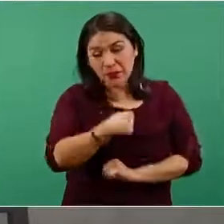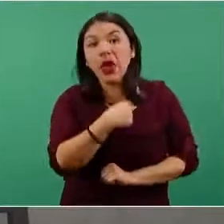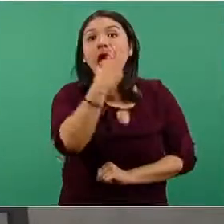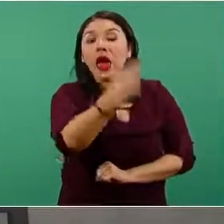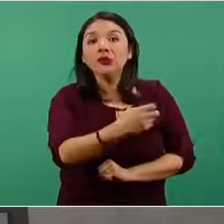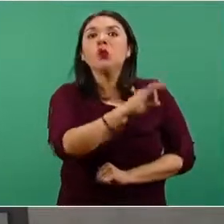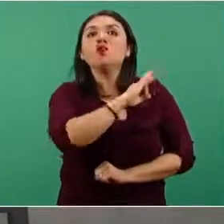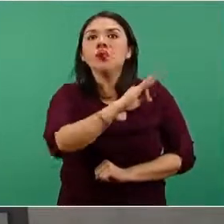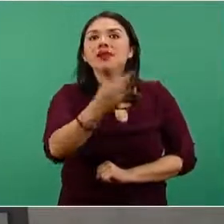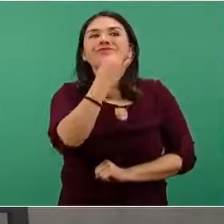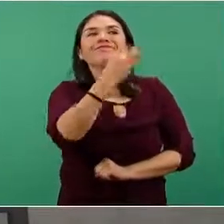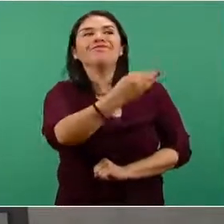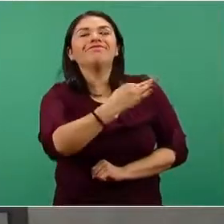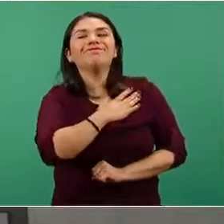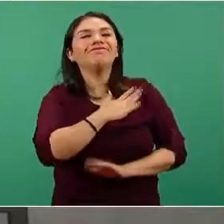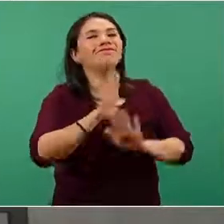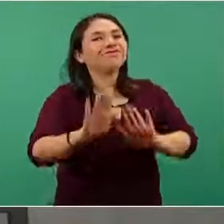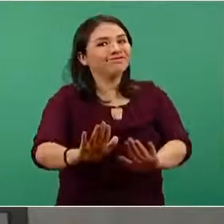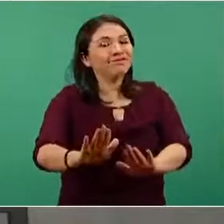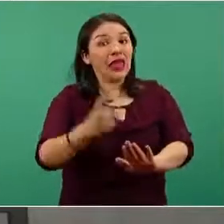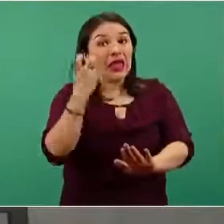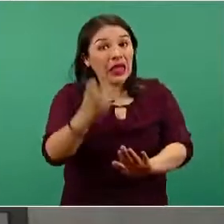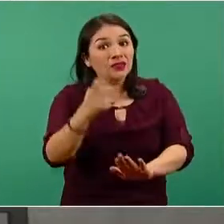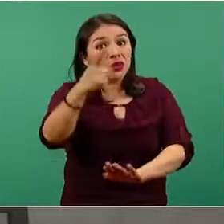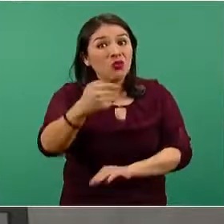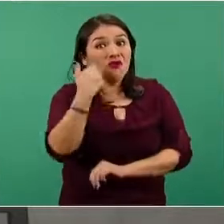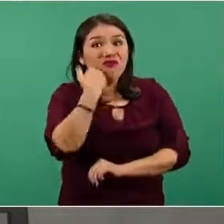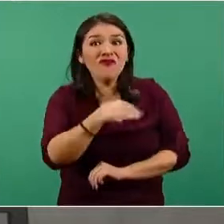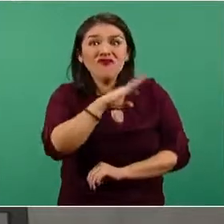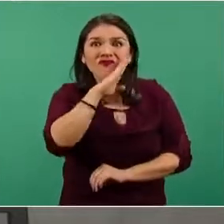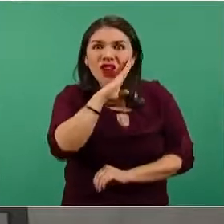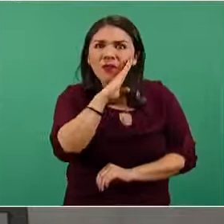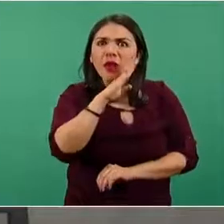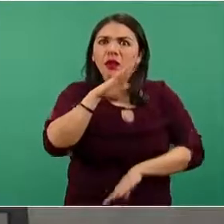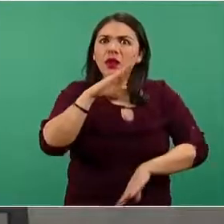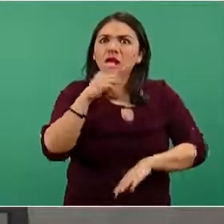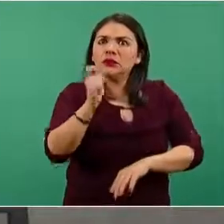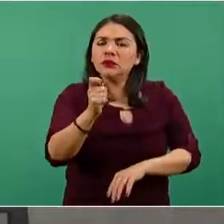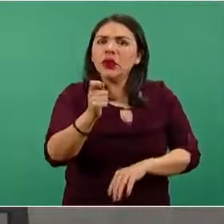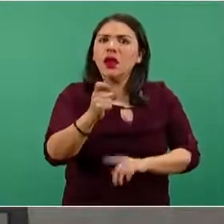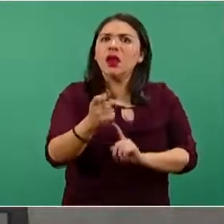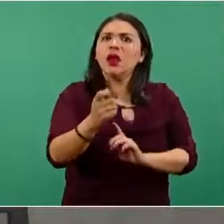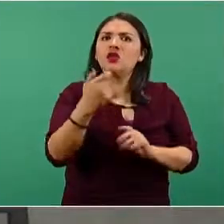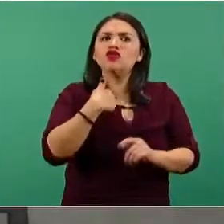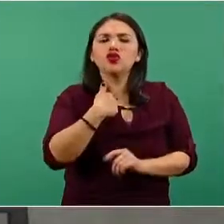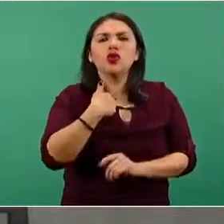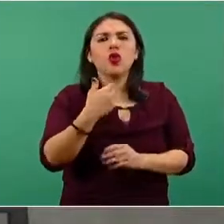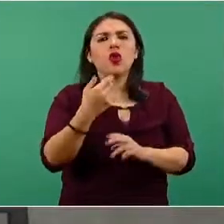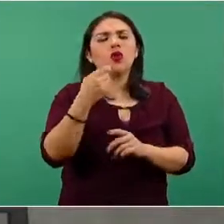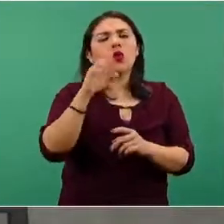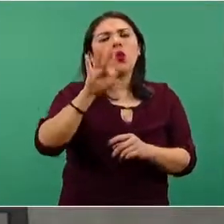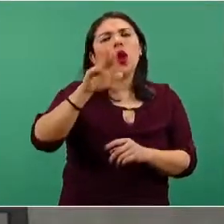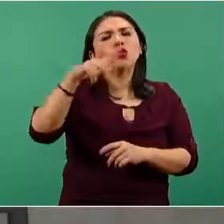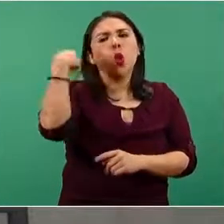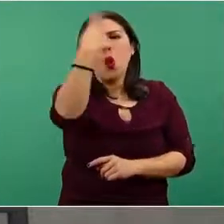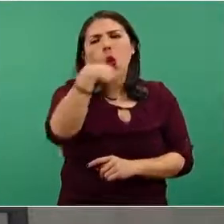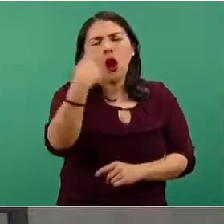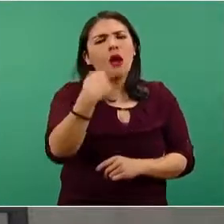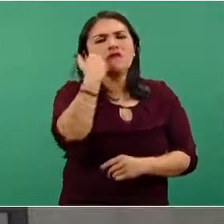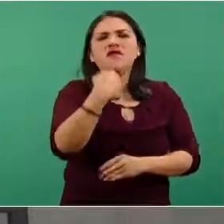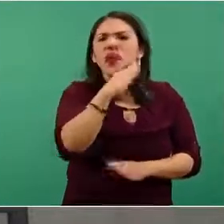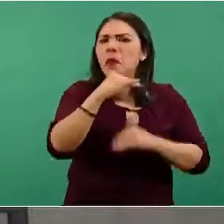pudo alertarme de que el hecho de haber tenido fiebre después de que ya no la tuve durante 48